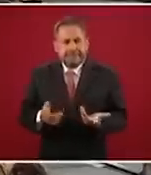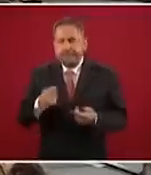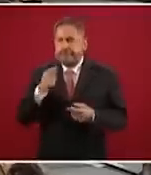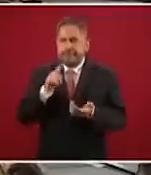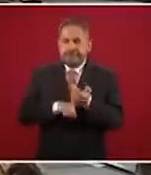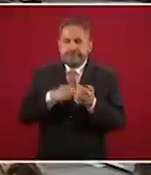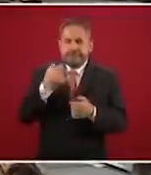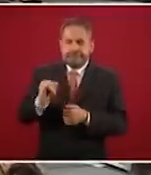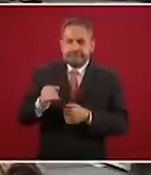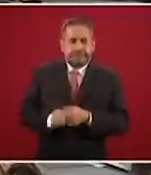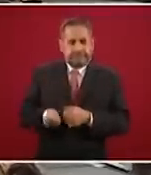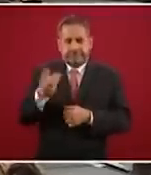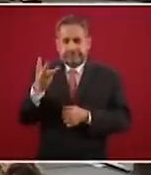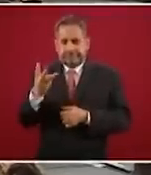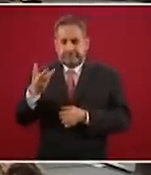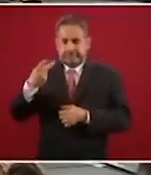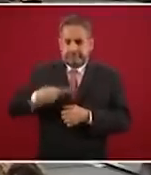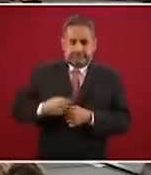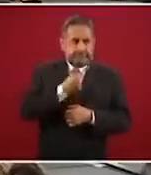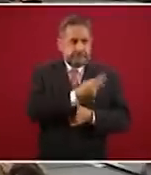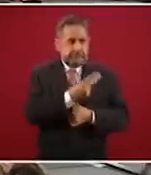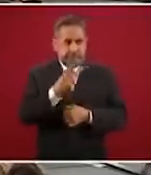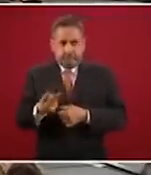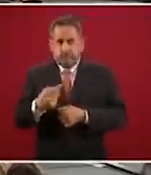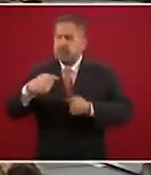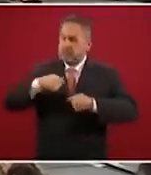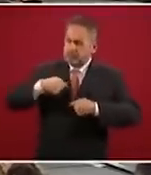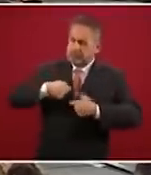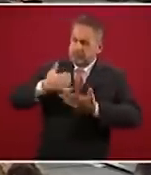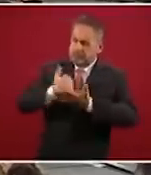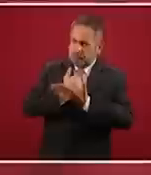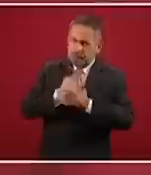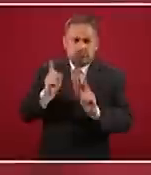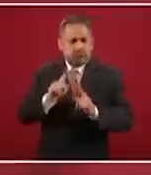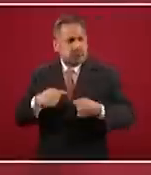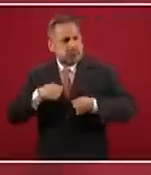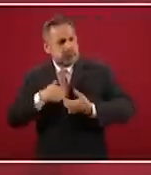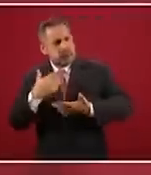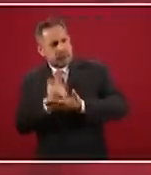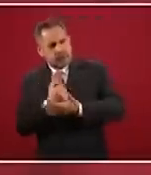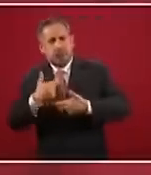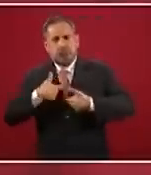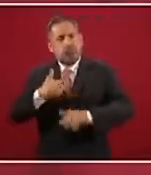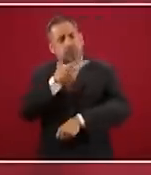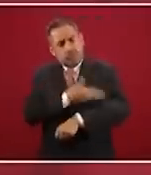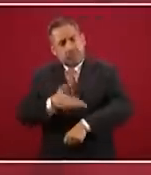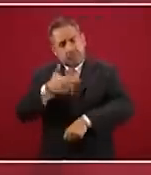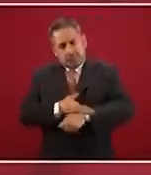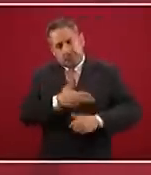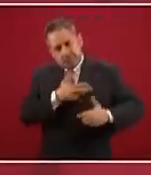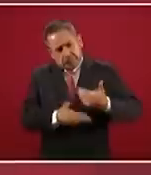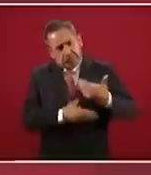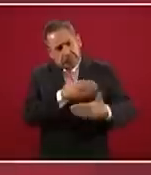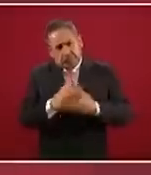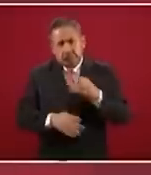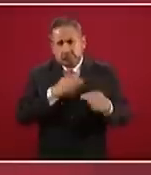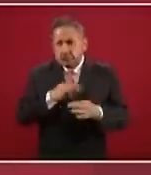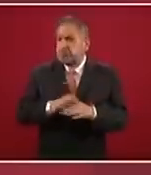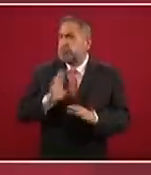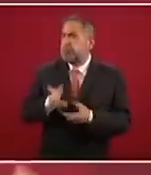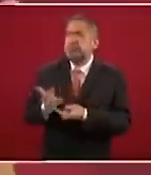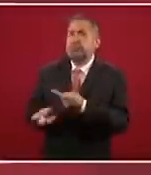inverosímil, digamos, hay tres personas que dicen haber hecho todo el procedimiento, haber consultado